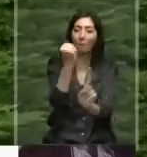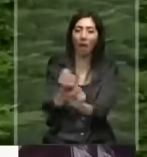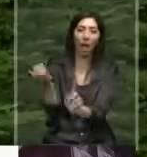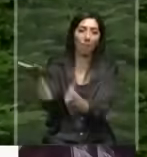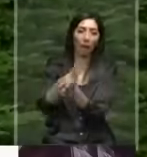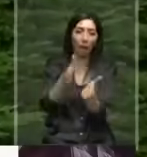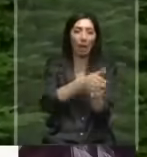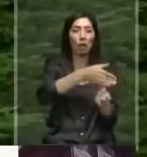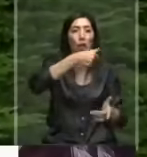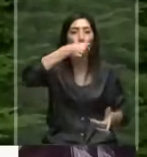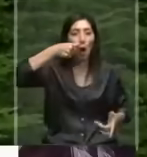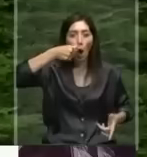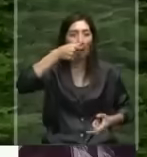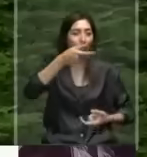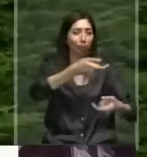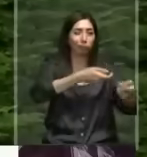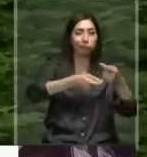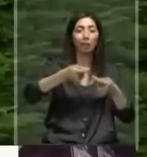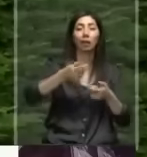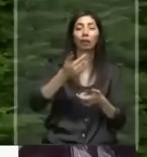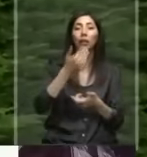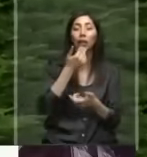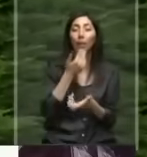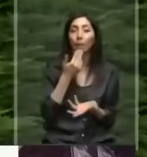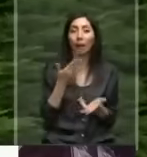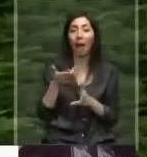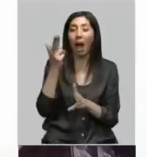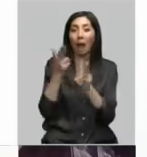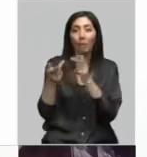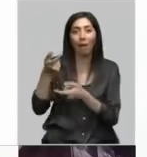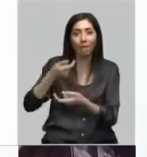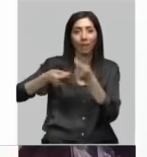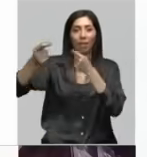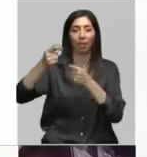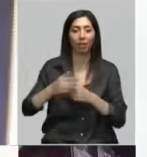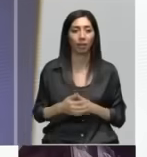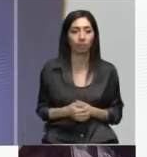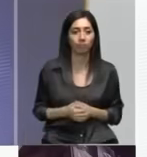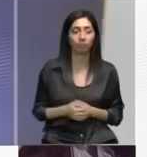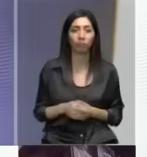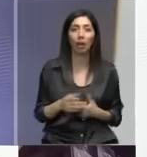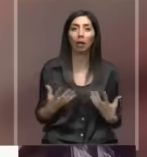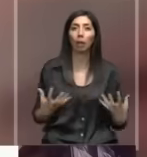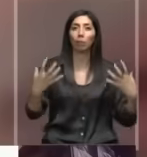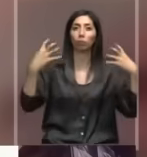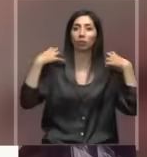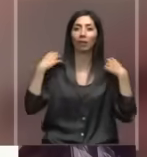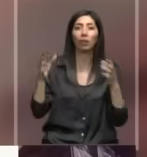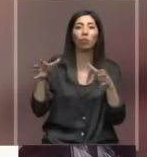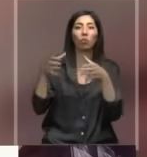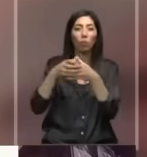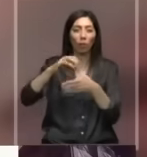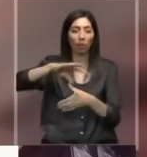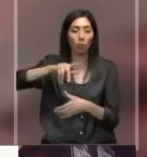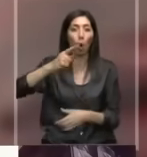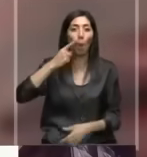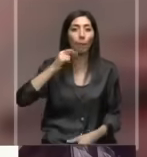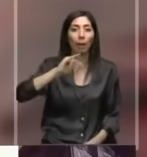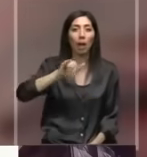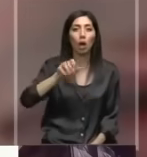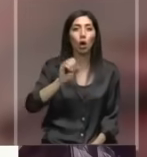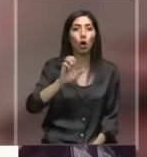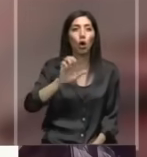el tráfico de drogas y la venta de armas de fuego y municiones. A cargo de esta escalada delictual, Joel Martínez